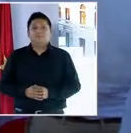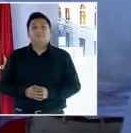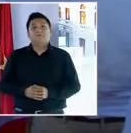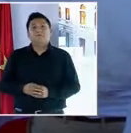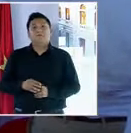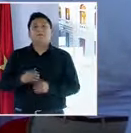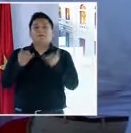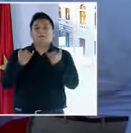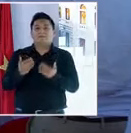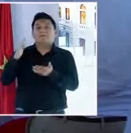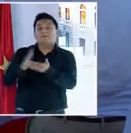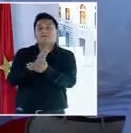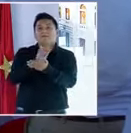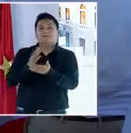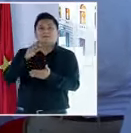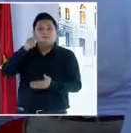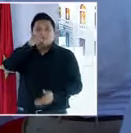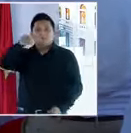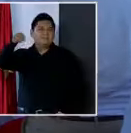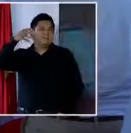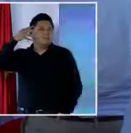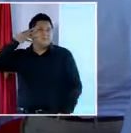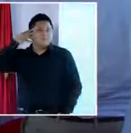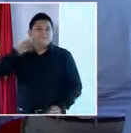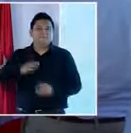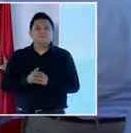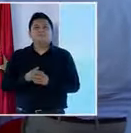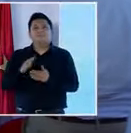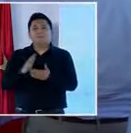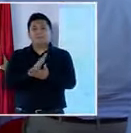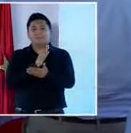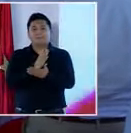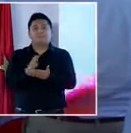Himno de Norte de Santander.